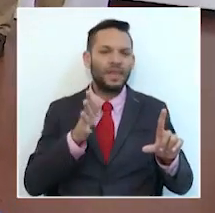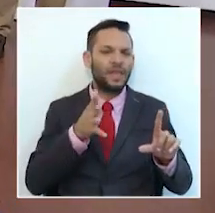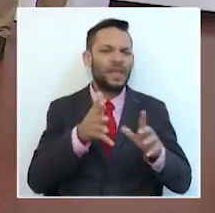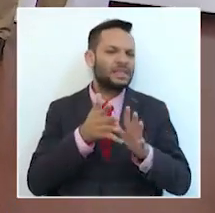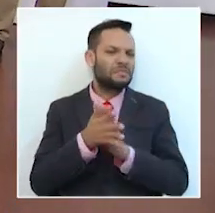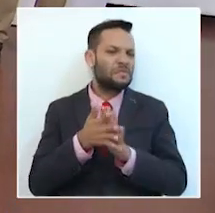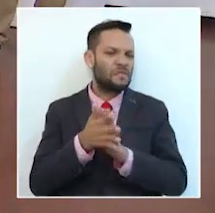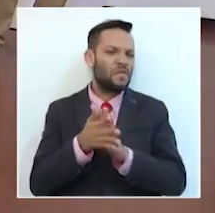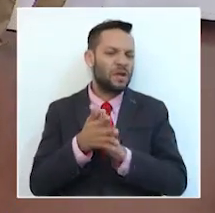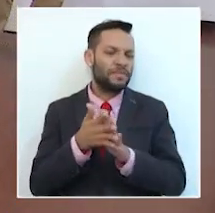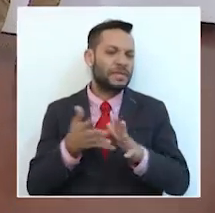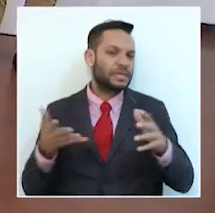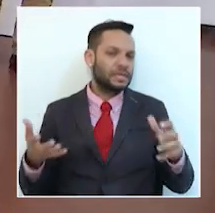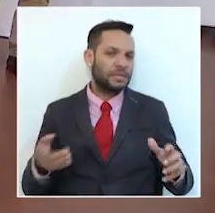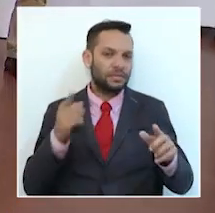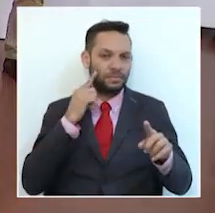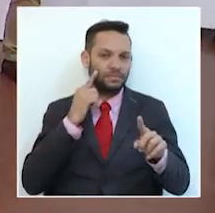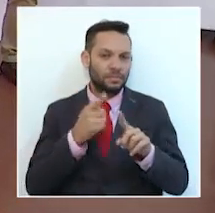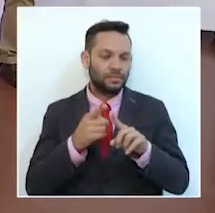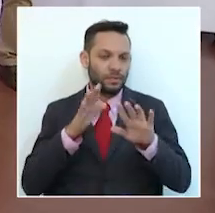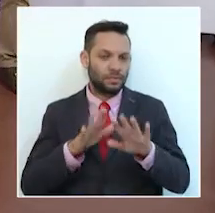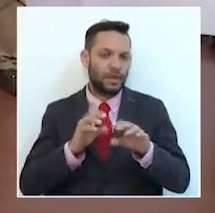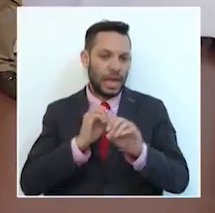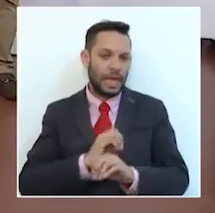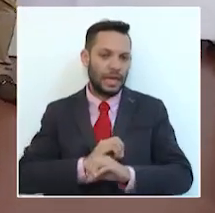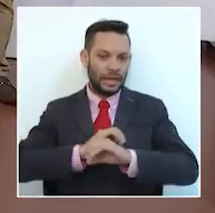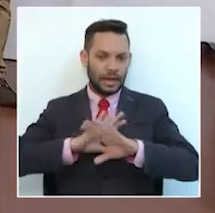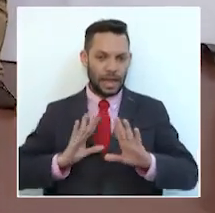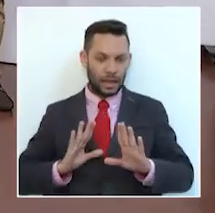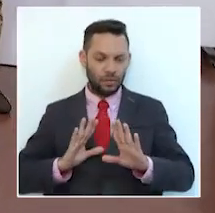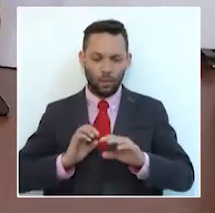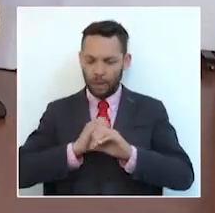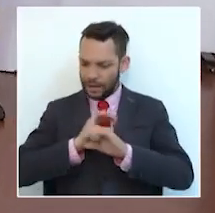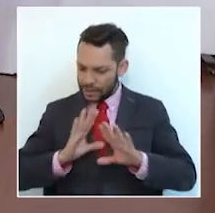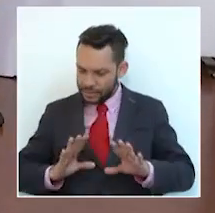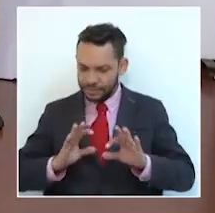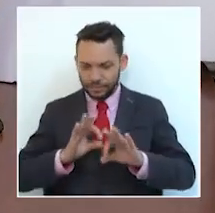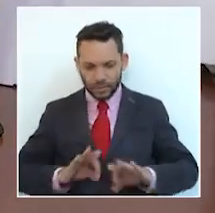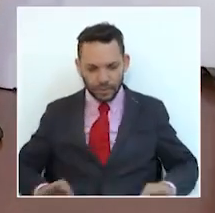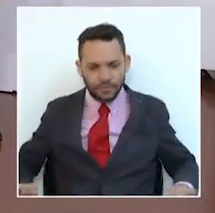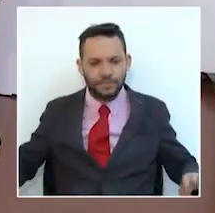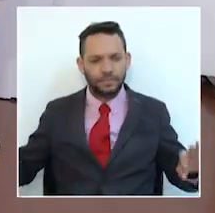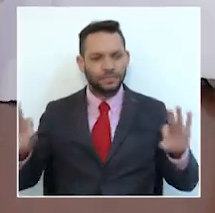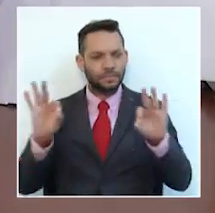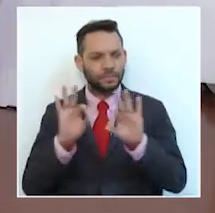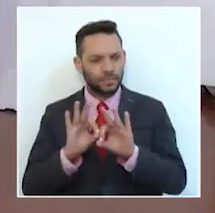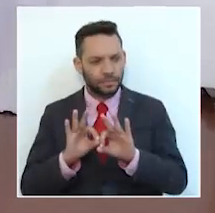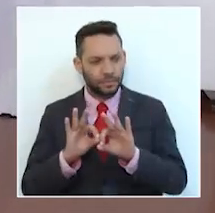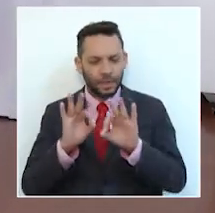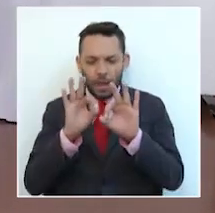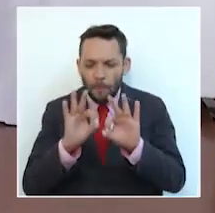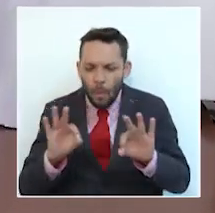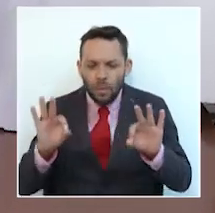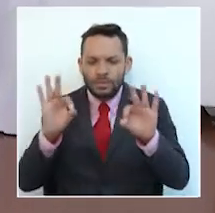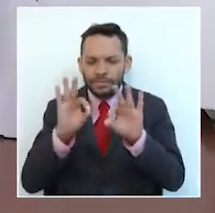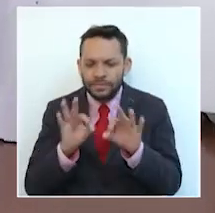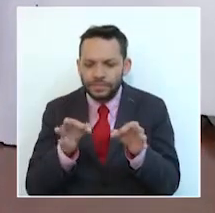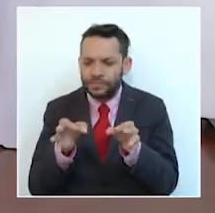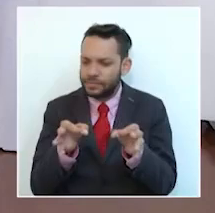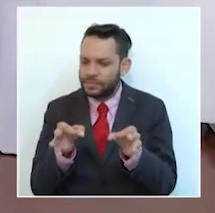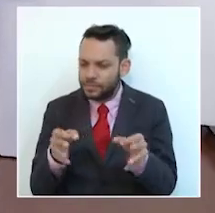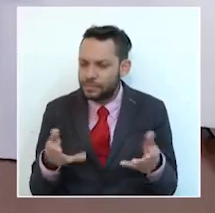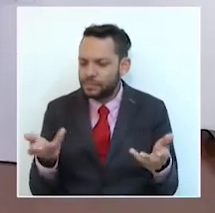tengamos muy claro que hay muchas posibilidades terapéuticas que no se le ha dado la importancia que se merecen desde la academia